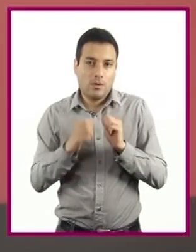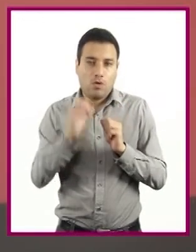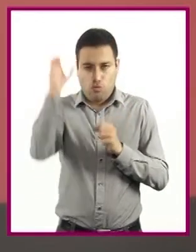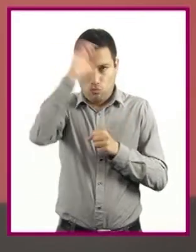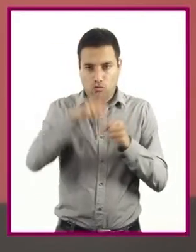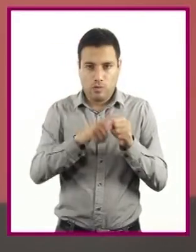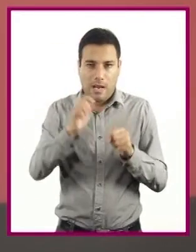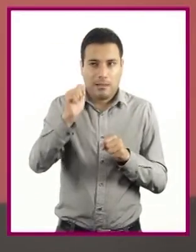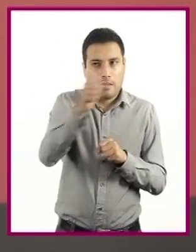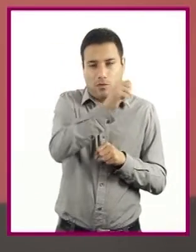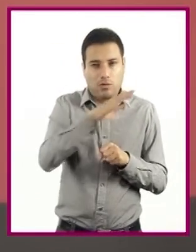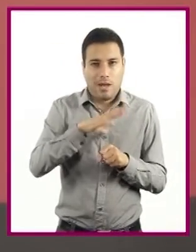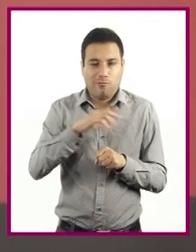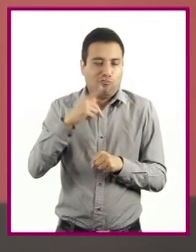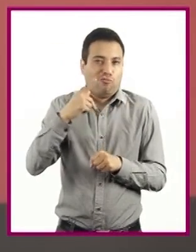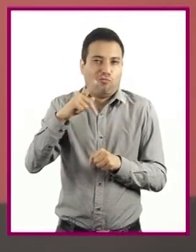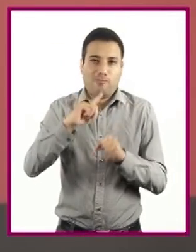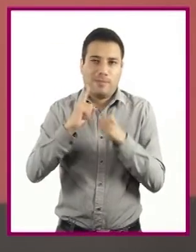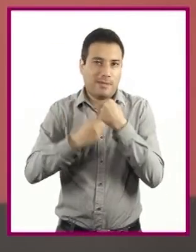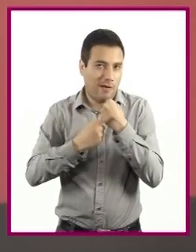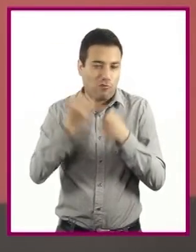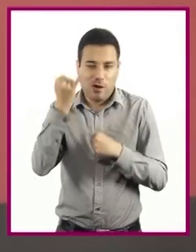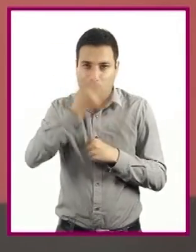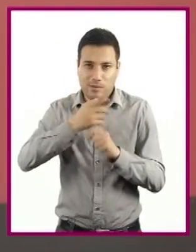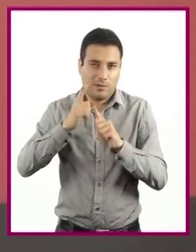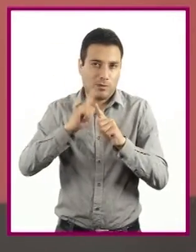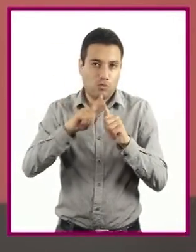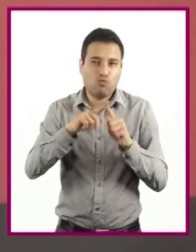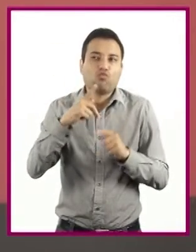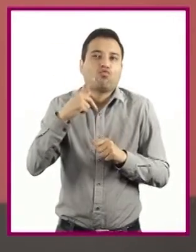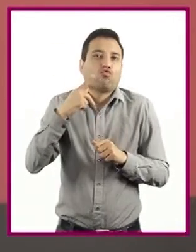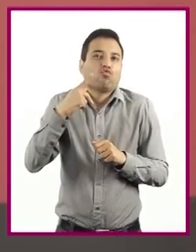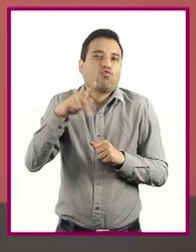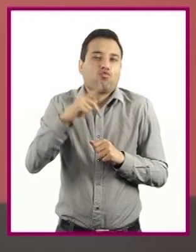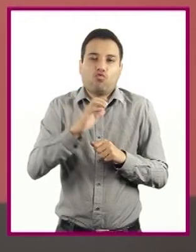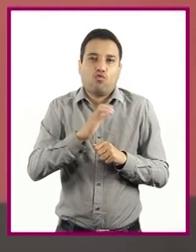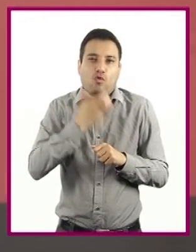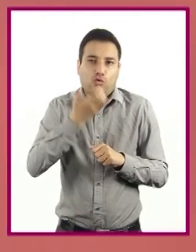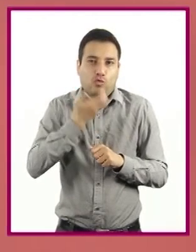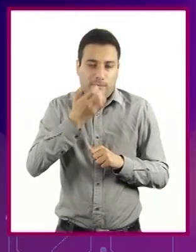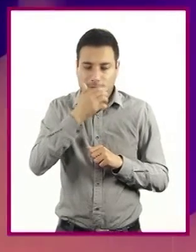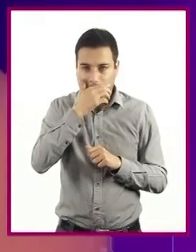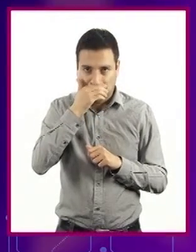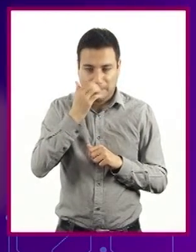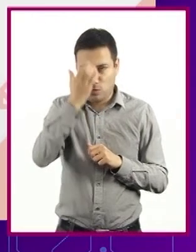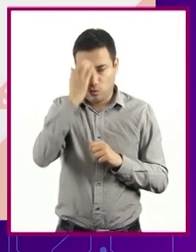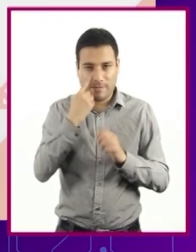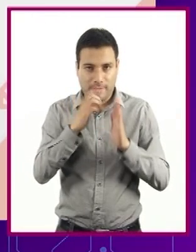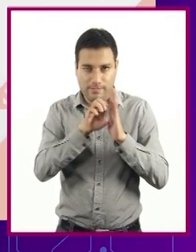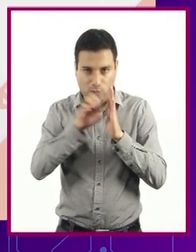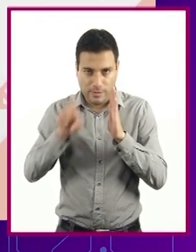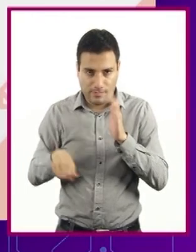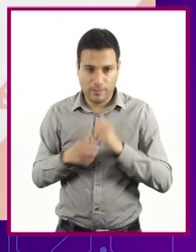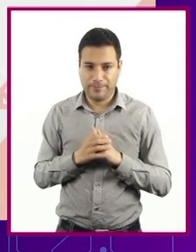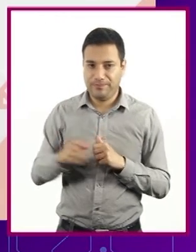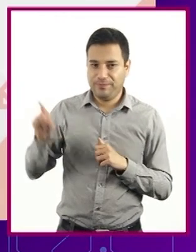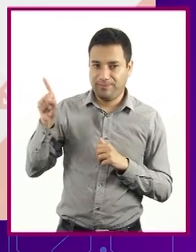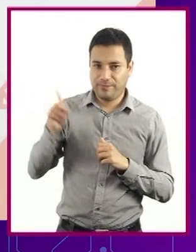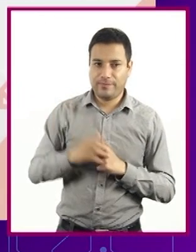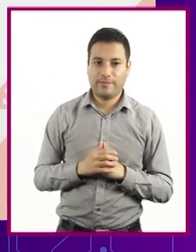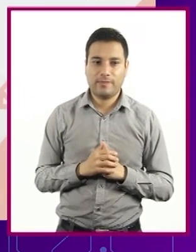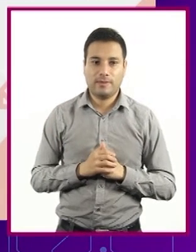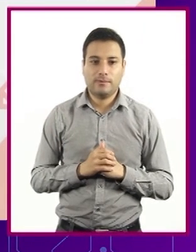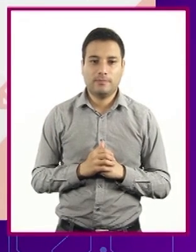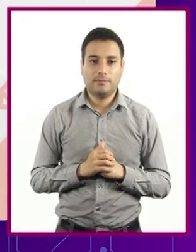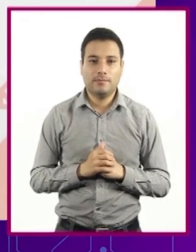cultura a otra, ya que suelen referirse a ámbitos y realidades culturales distintas. Por ejemplo, Guayang Tou Mai